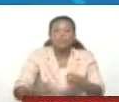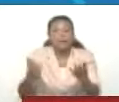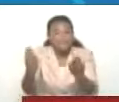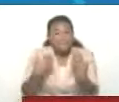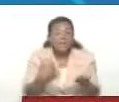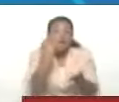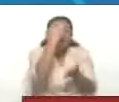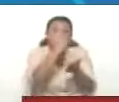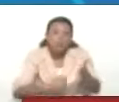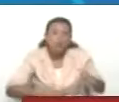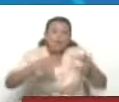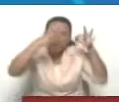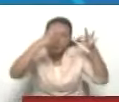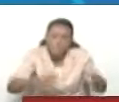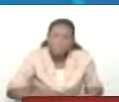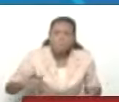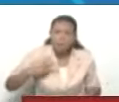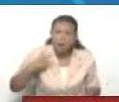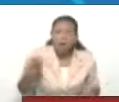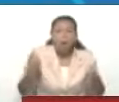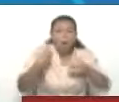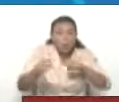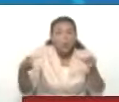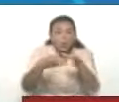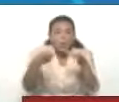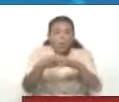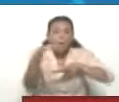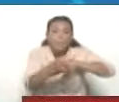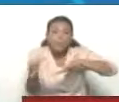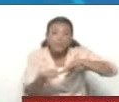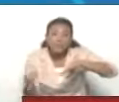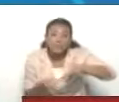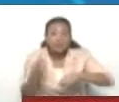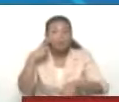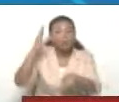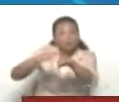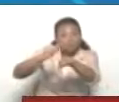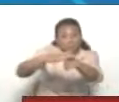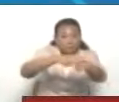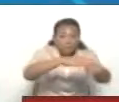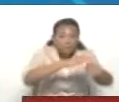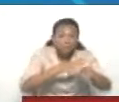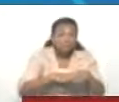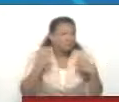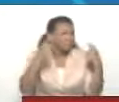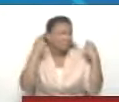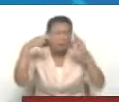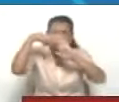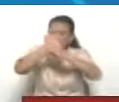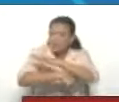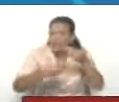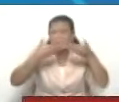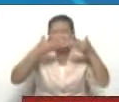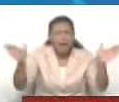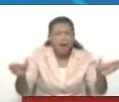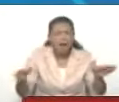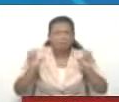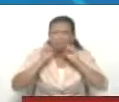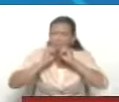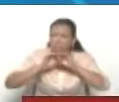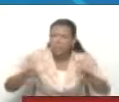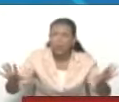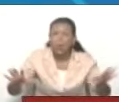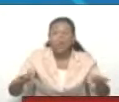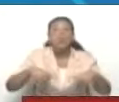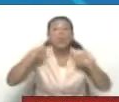viene la inscripción en otro grupo de municipios. Hay que propagandizarla bien. Y después